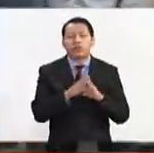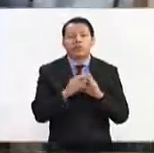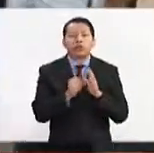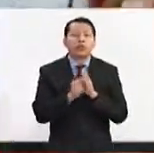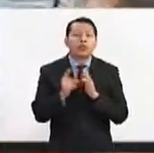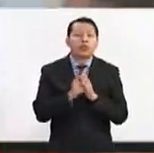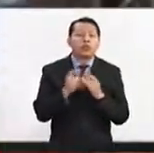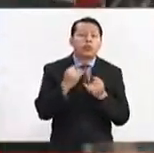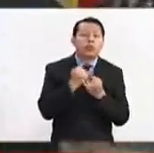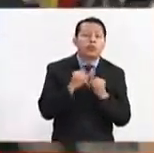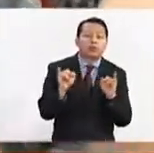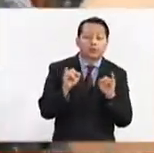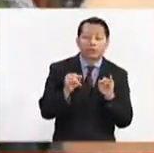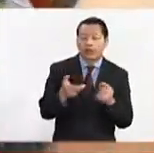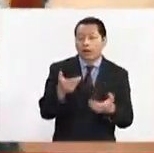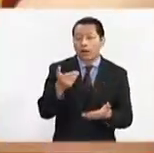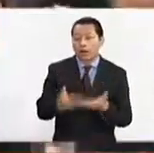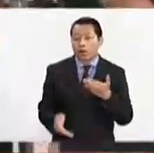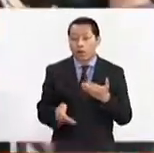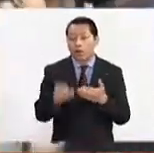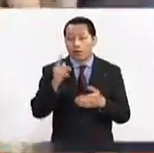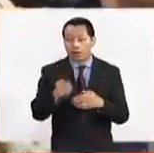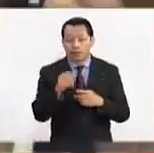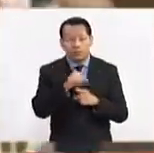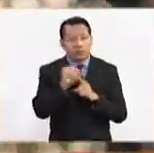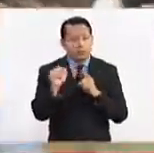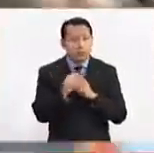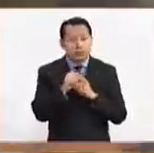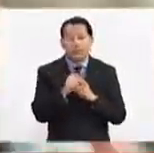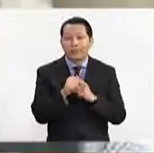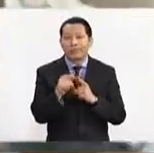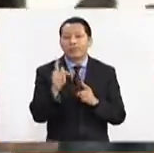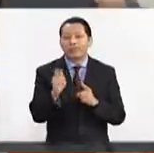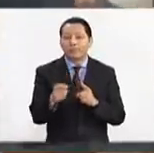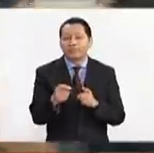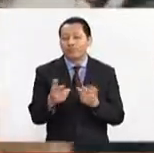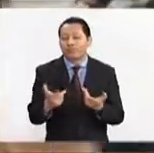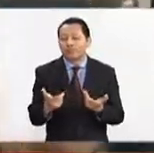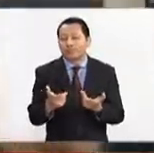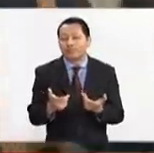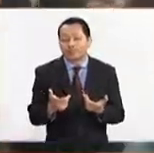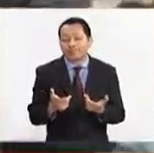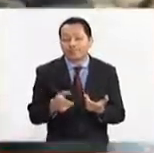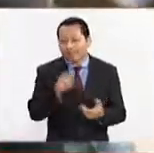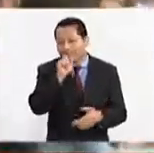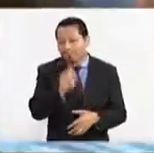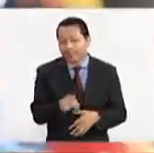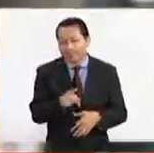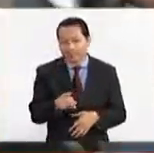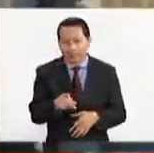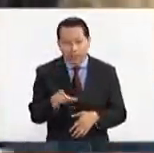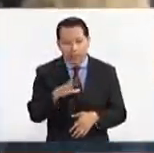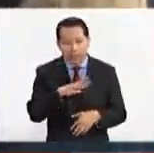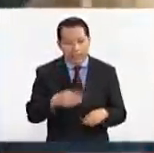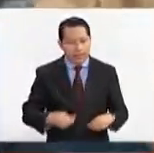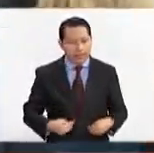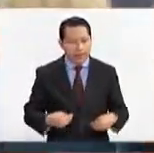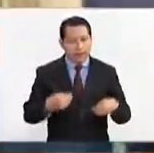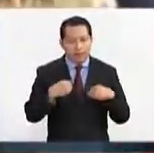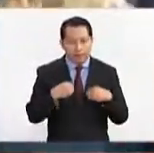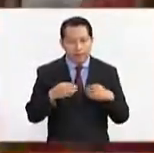solicitud de independencia. Pero ahora la situación se ha ido de tal modo que estamos viviendo una